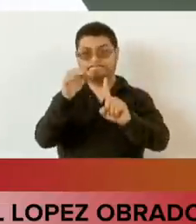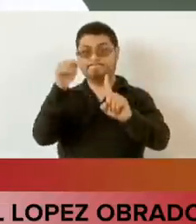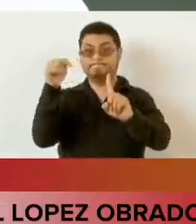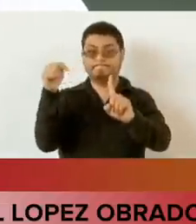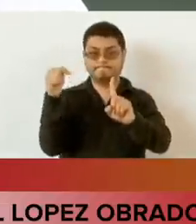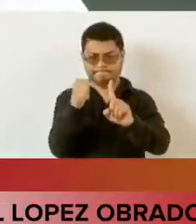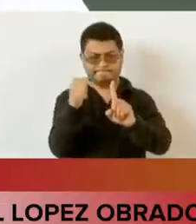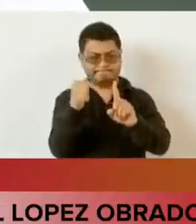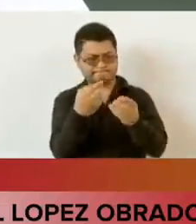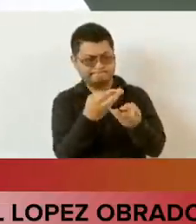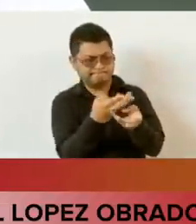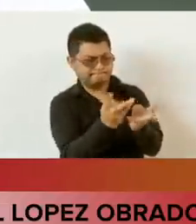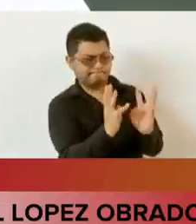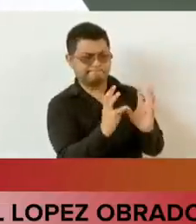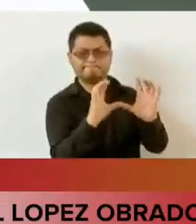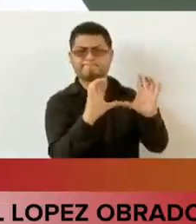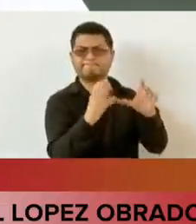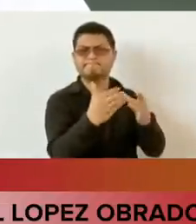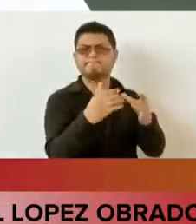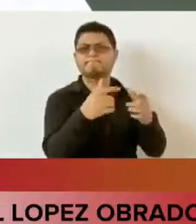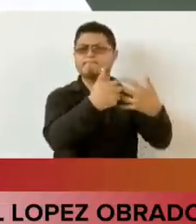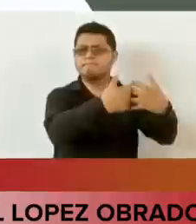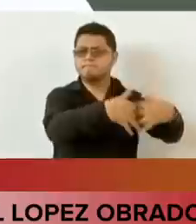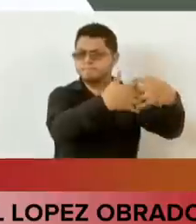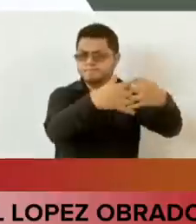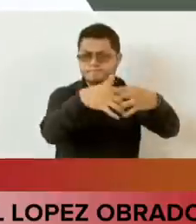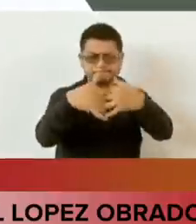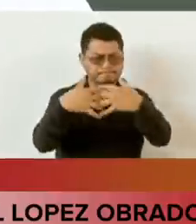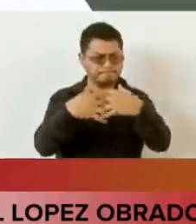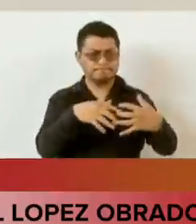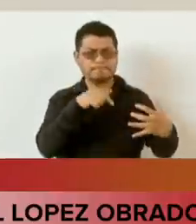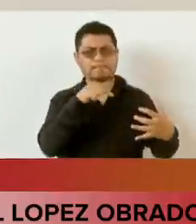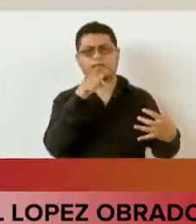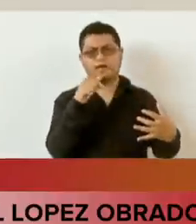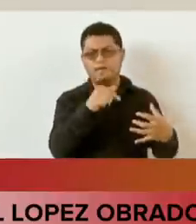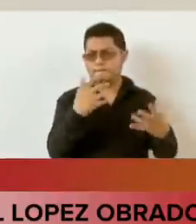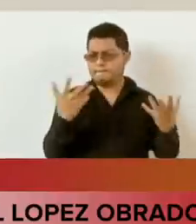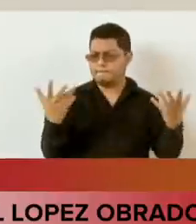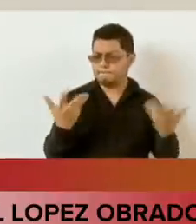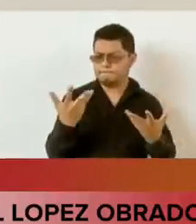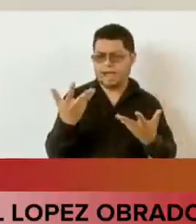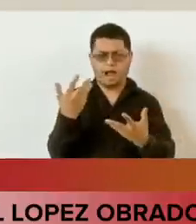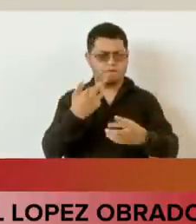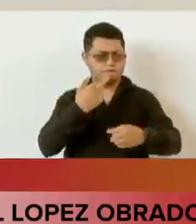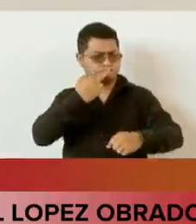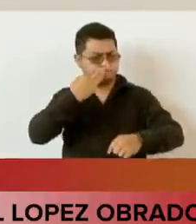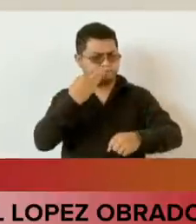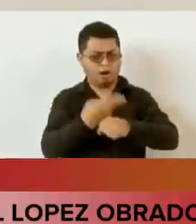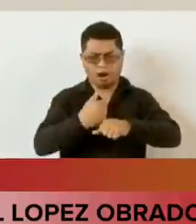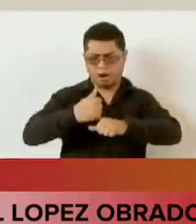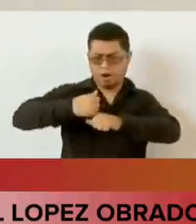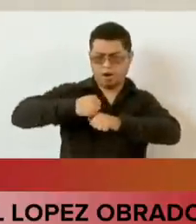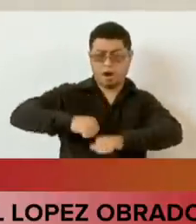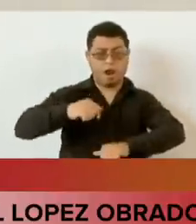las empresas que están a cargo de la construcción del Tren Maya.